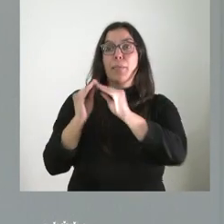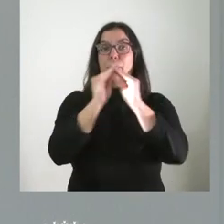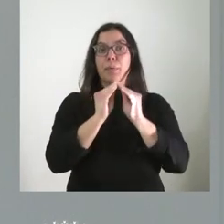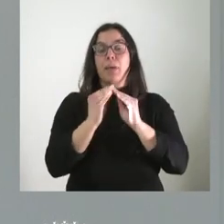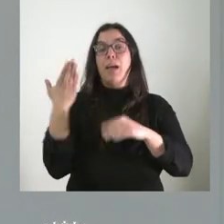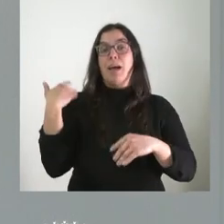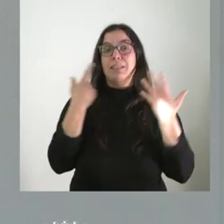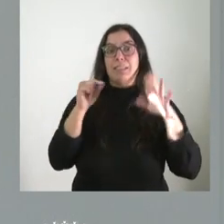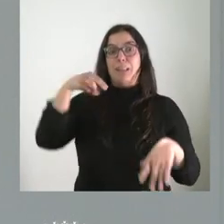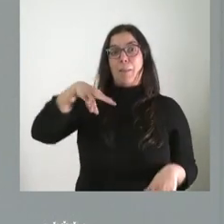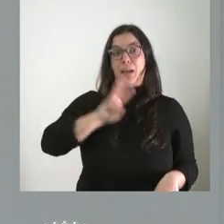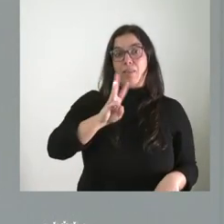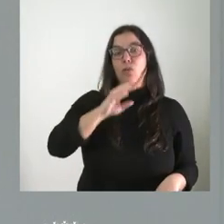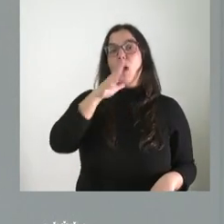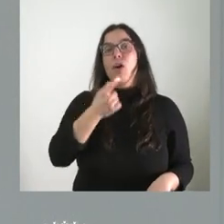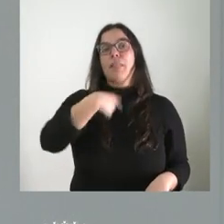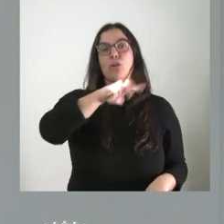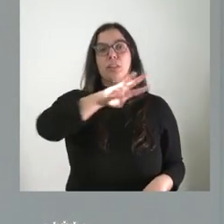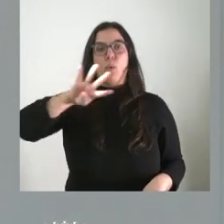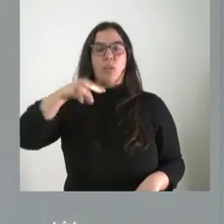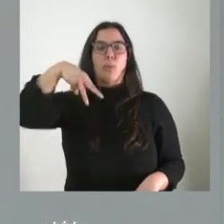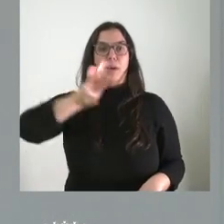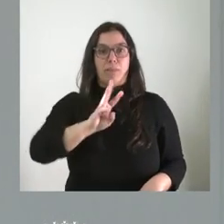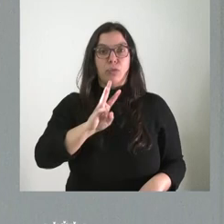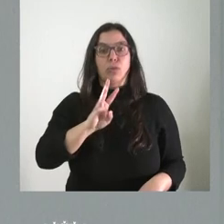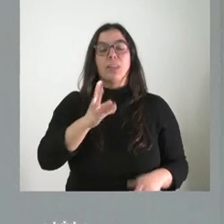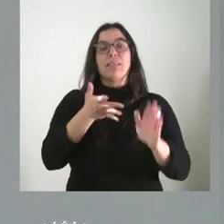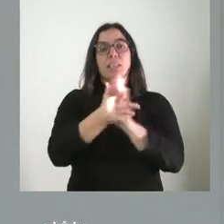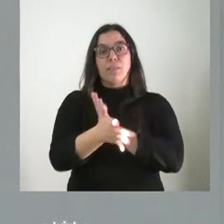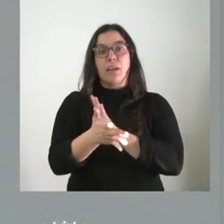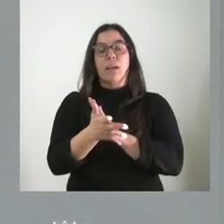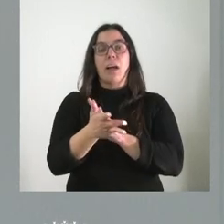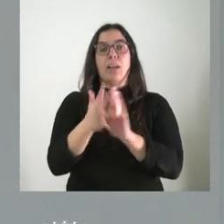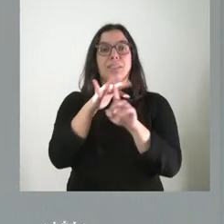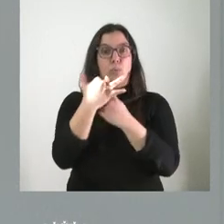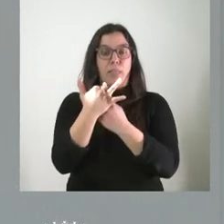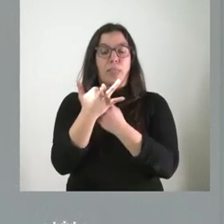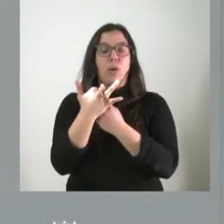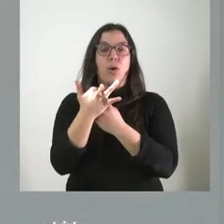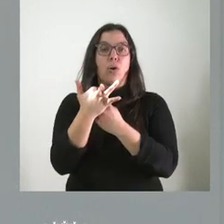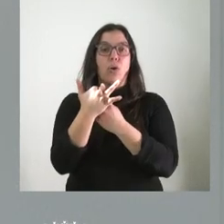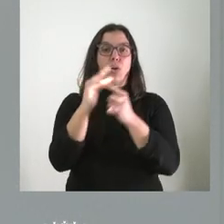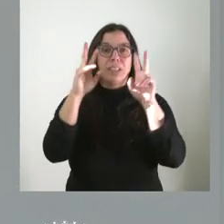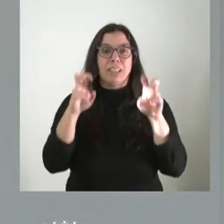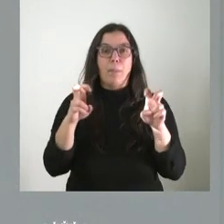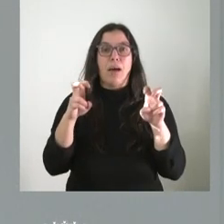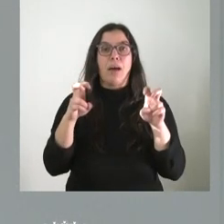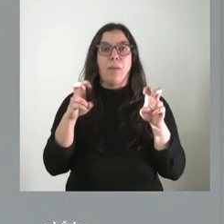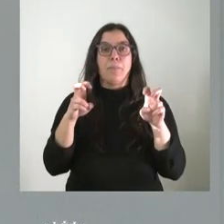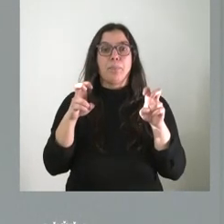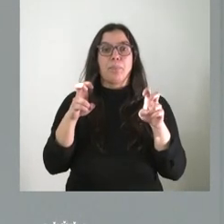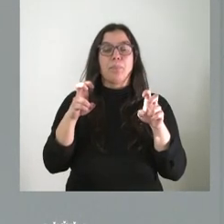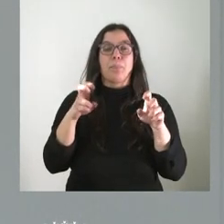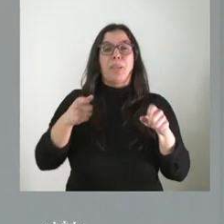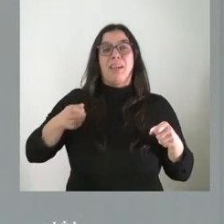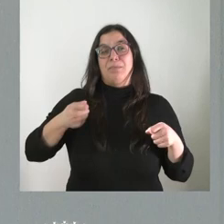60 megavatios a 134 megavatios por tanto incluso ya antes de la circunstancia relativa al carecimiento